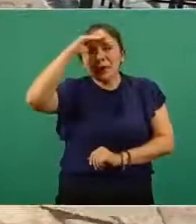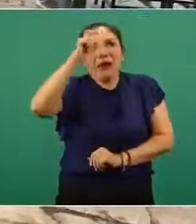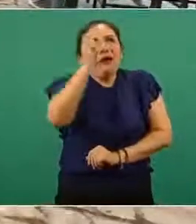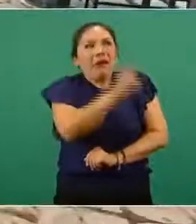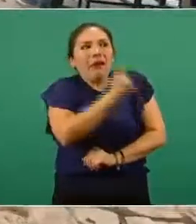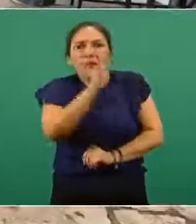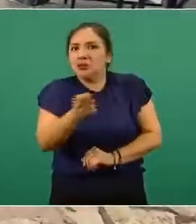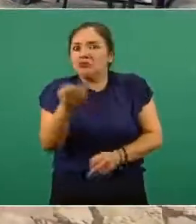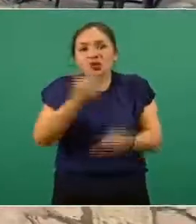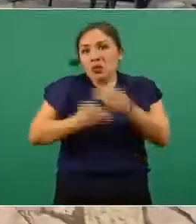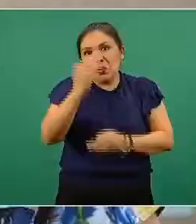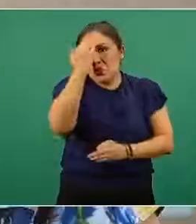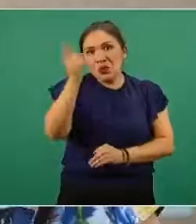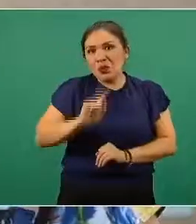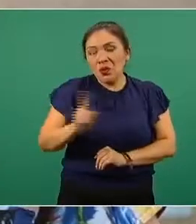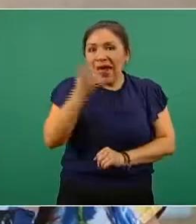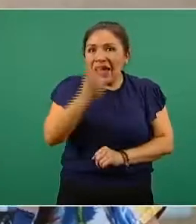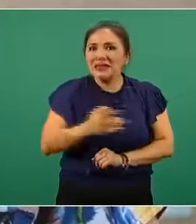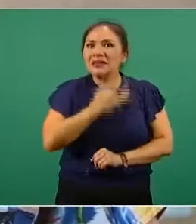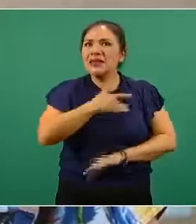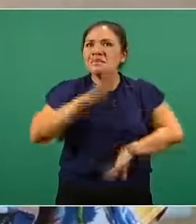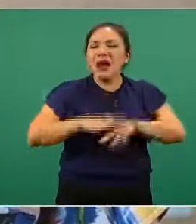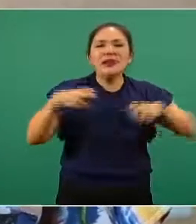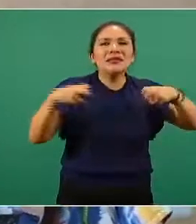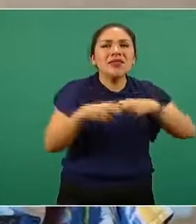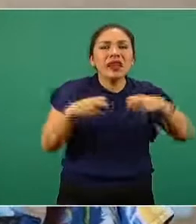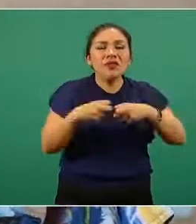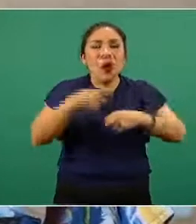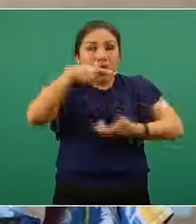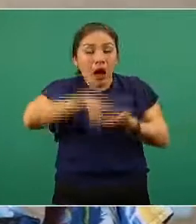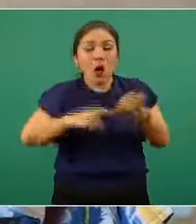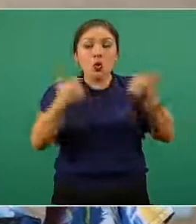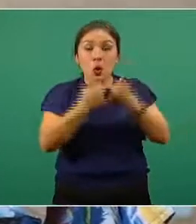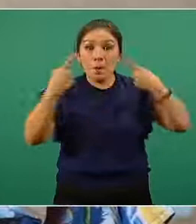que desconocemos, y eso ha creado muchísima ansiedad tanto dentro de la